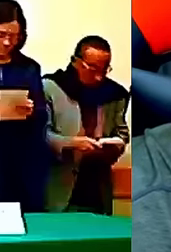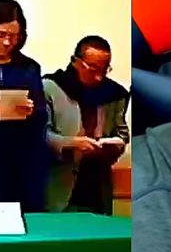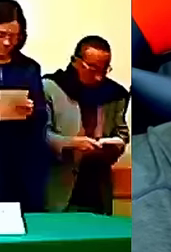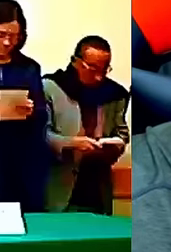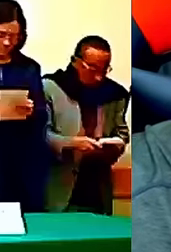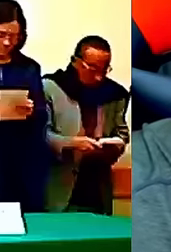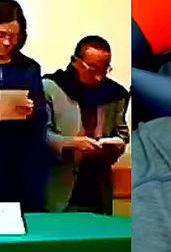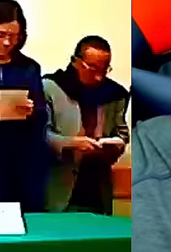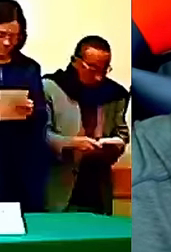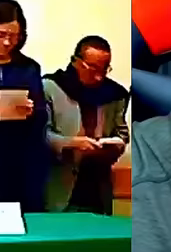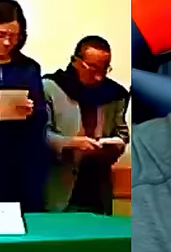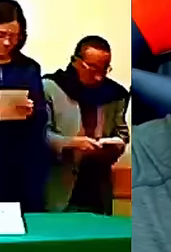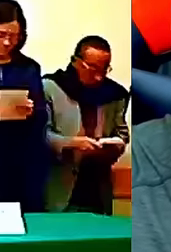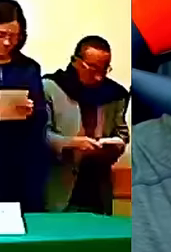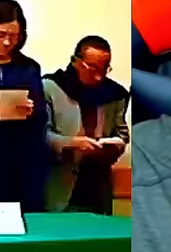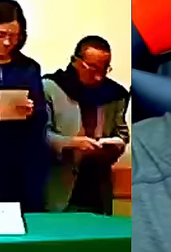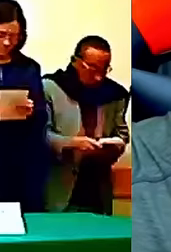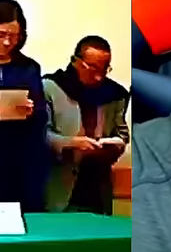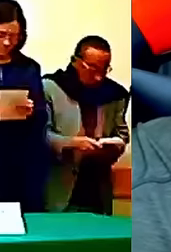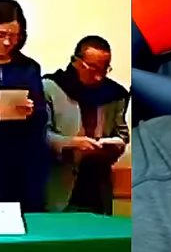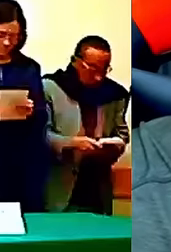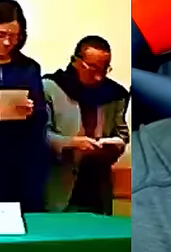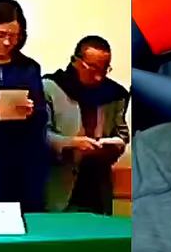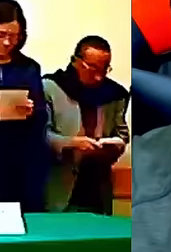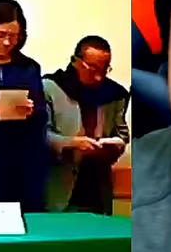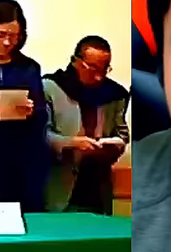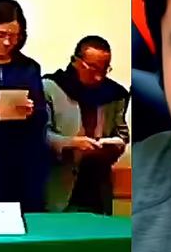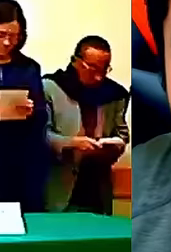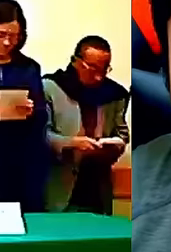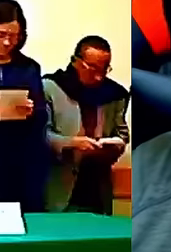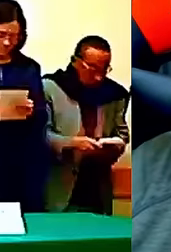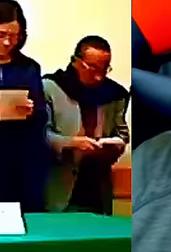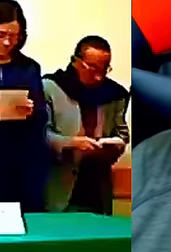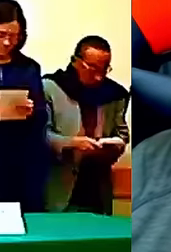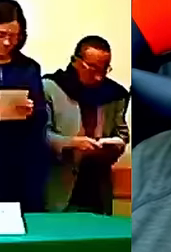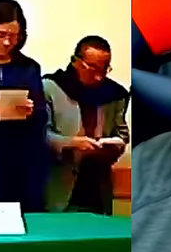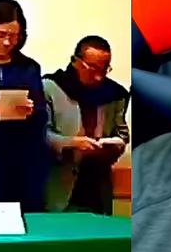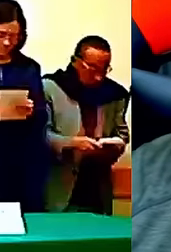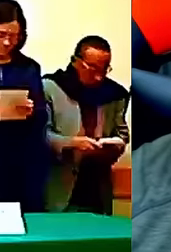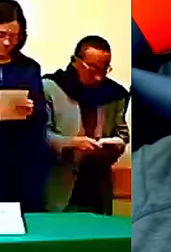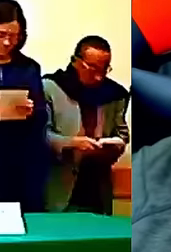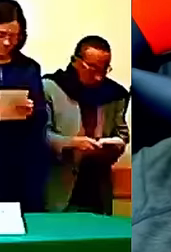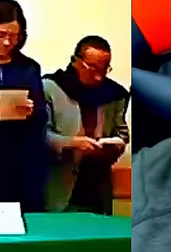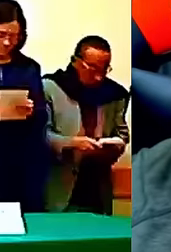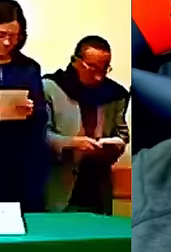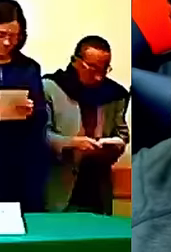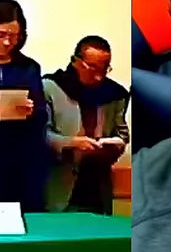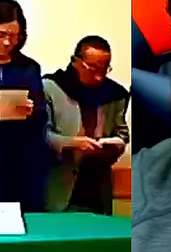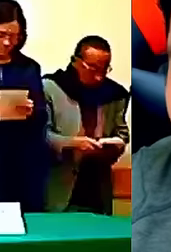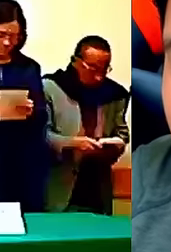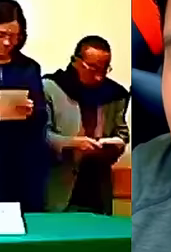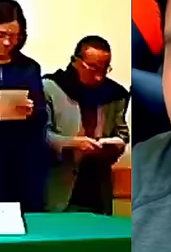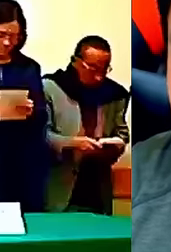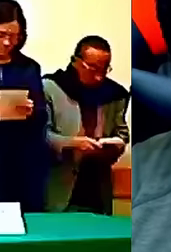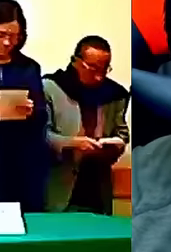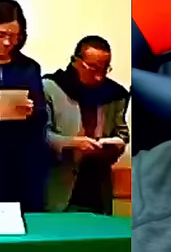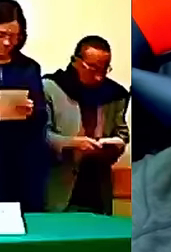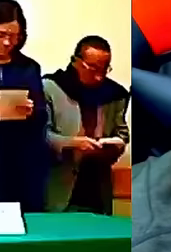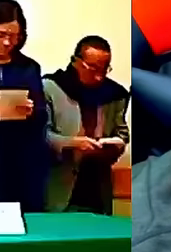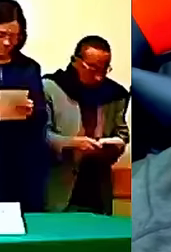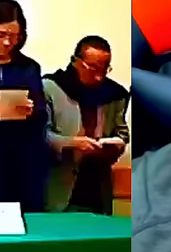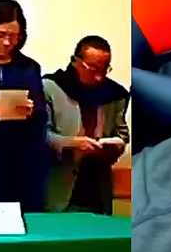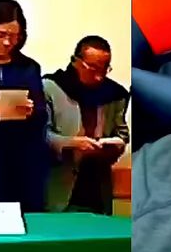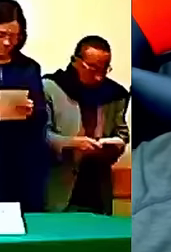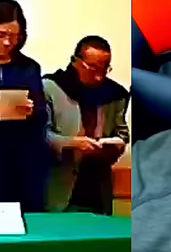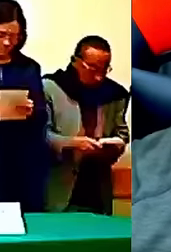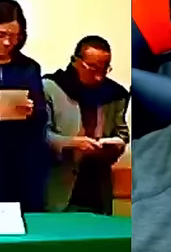la pregunta me incomoda, pues no la respondo. Claro, por supuesto, están en su derecho. Simplemente que ustedes son trabajadores del pueblo